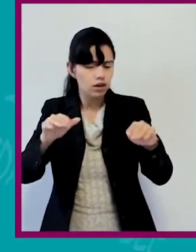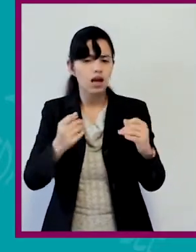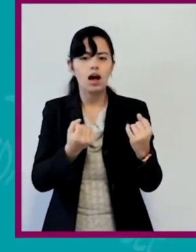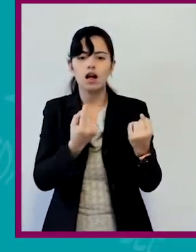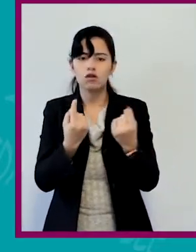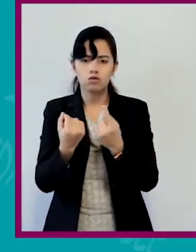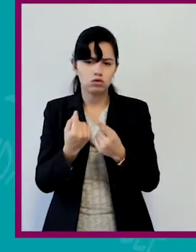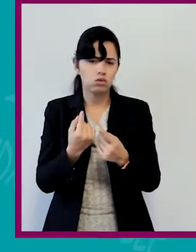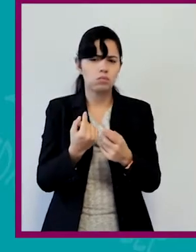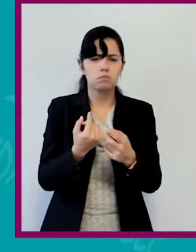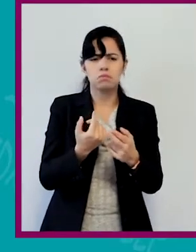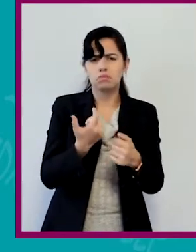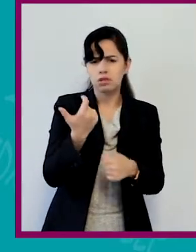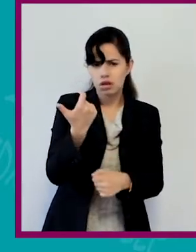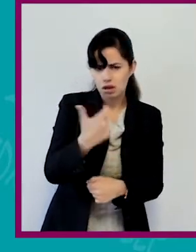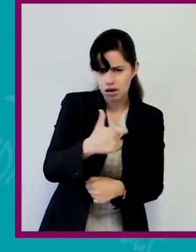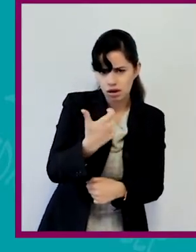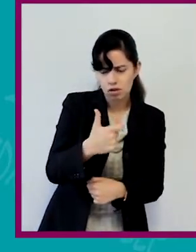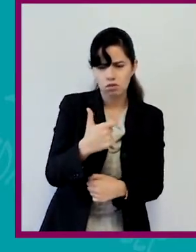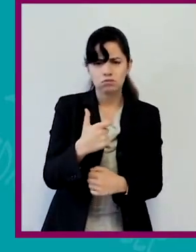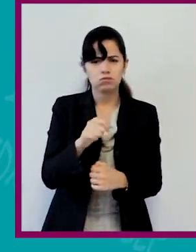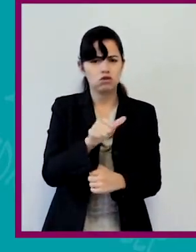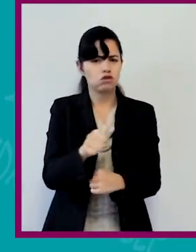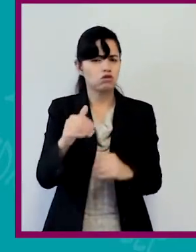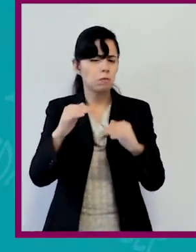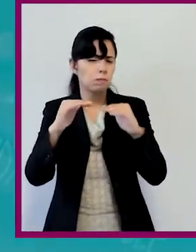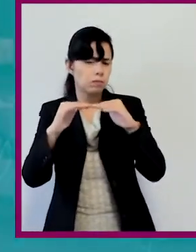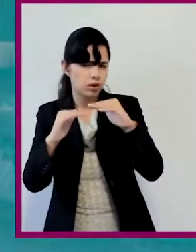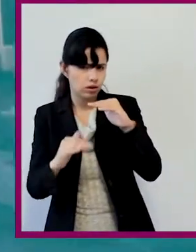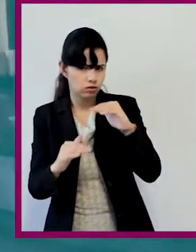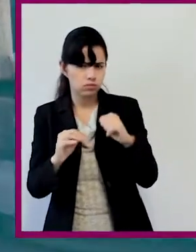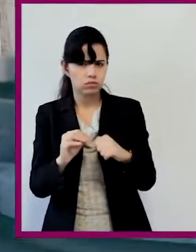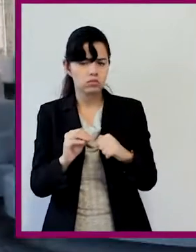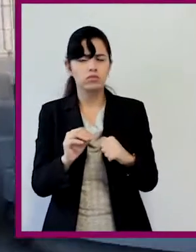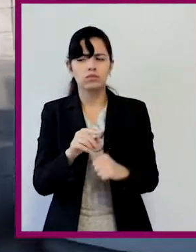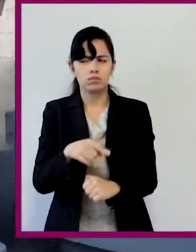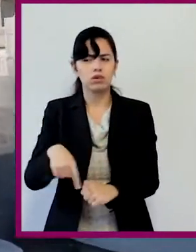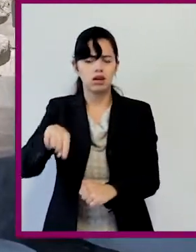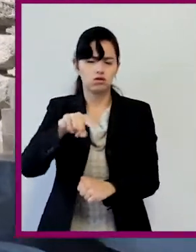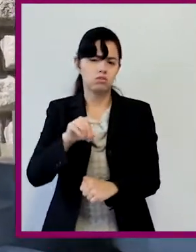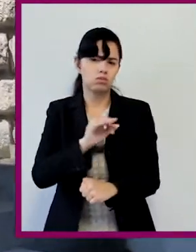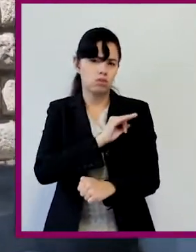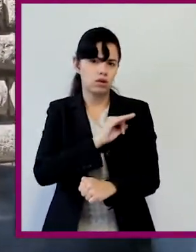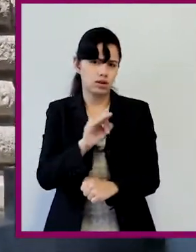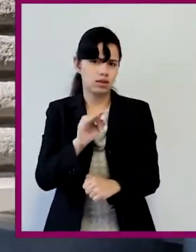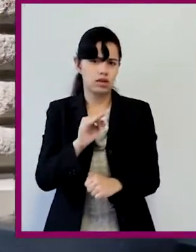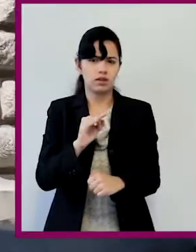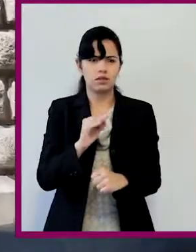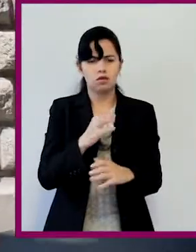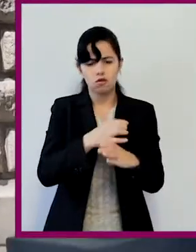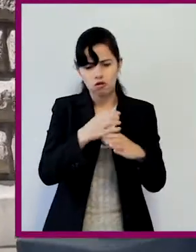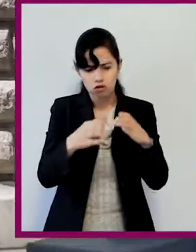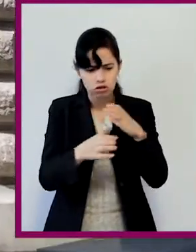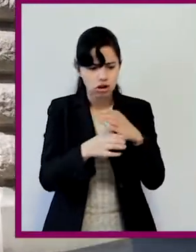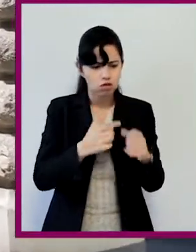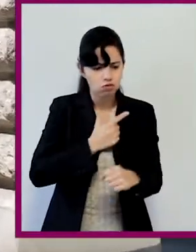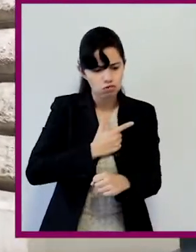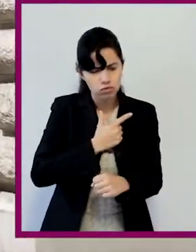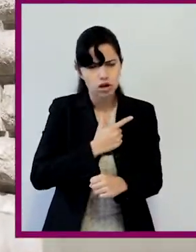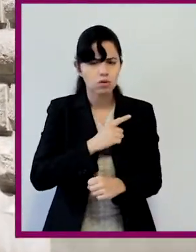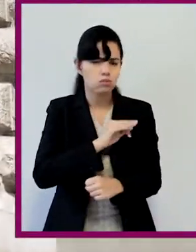unos tienen posibilidad de acceso a satisfactores y otros no los tienen, y entonces